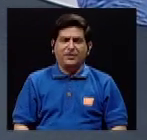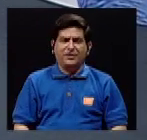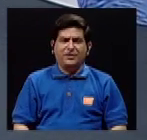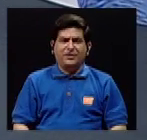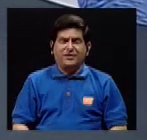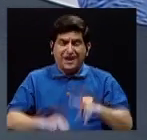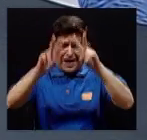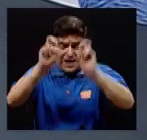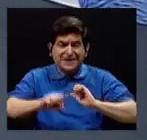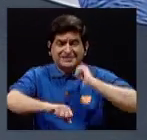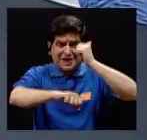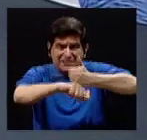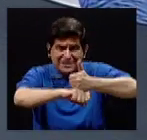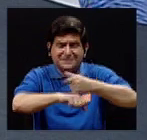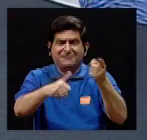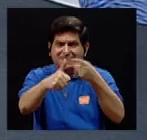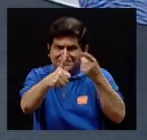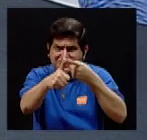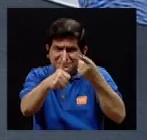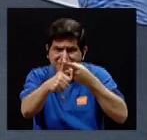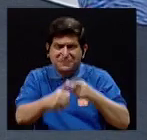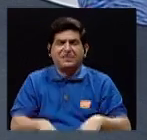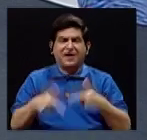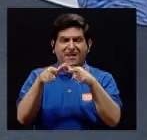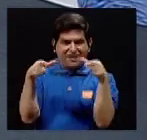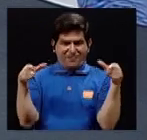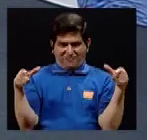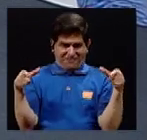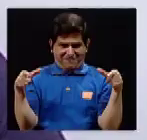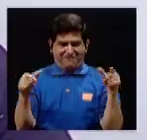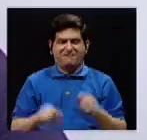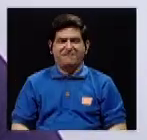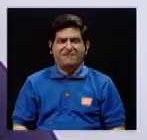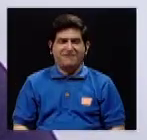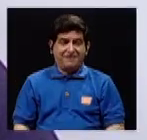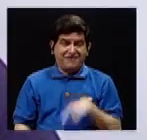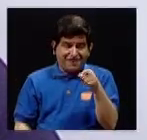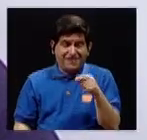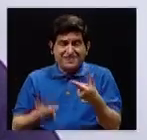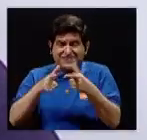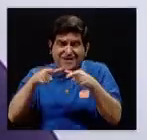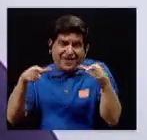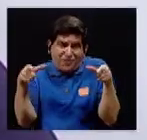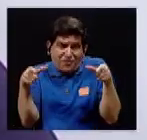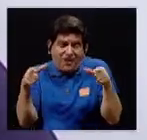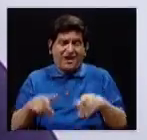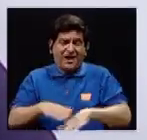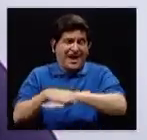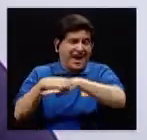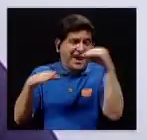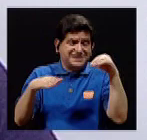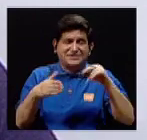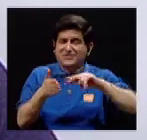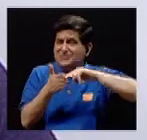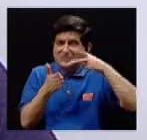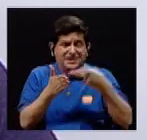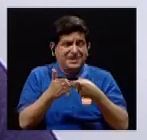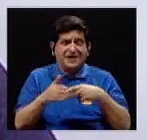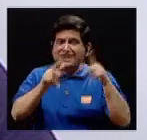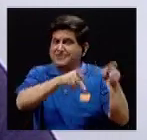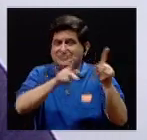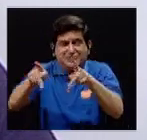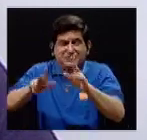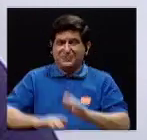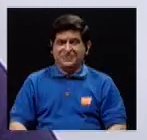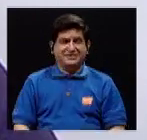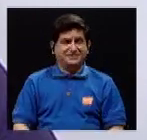el examen plantea una serie en primer lugar que utiliza un lenguaje cuya digamos que excluye semánticamente a mucha